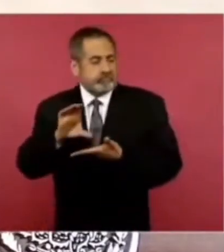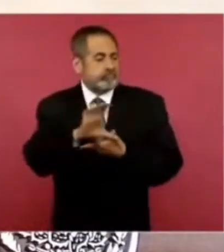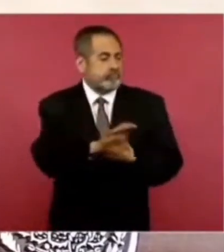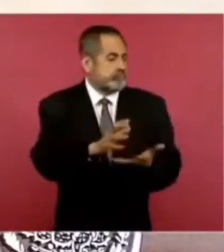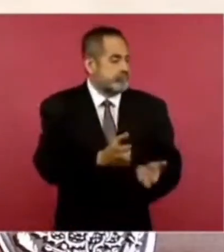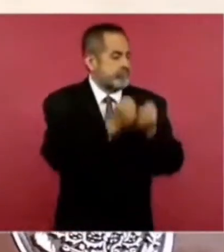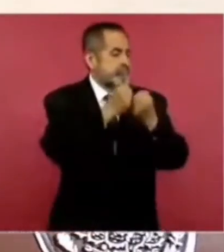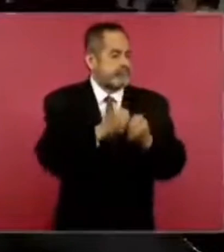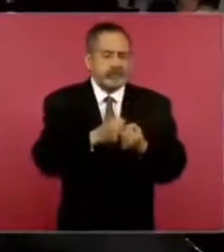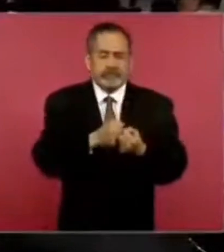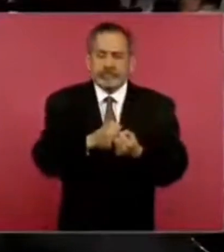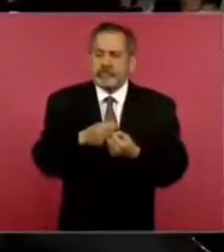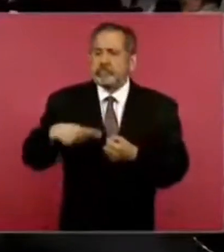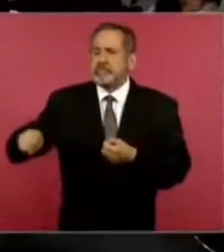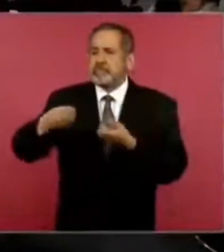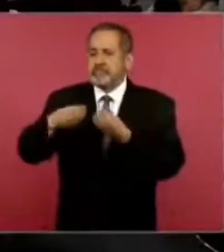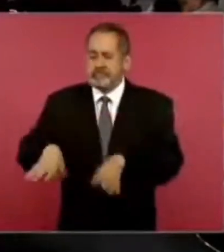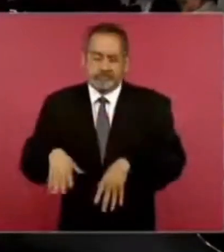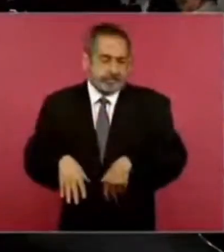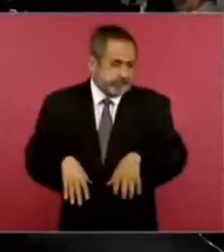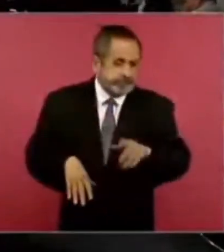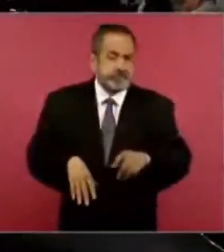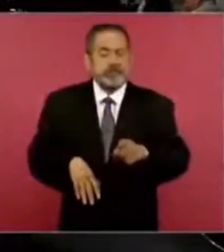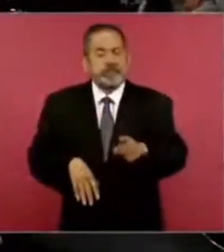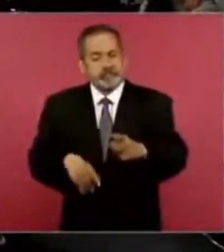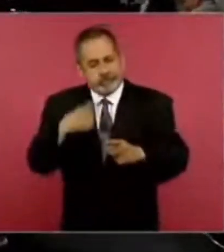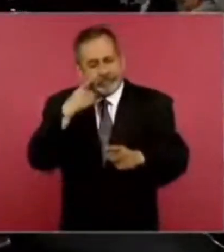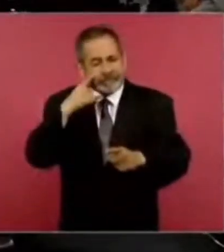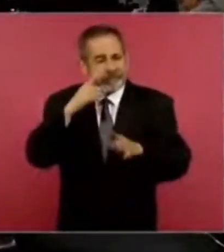Son nacionalistas cuando les conviene,